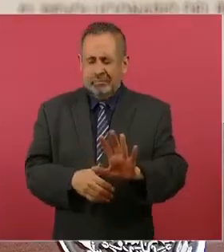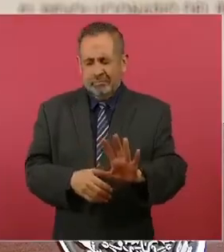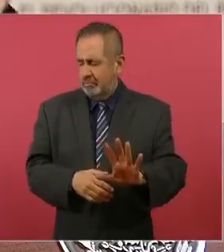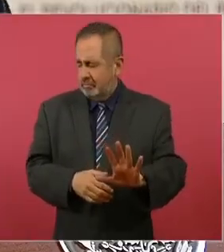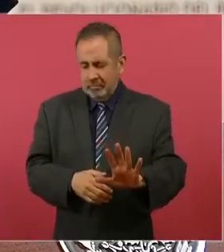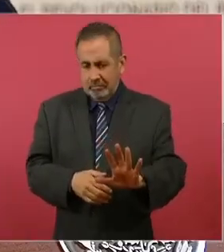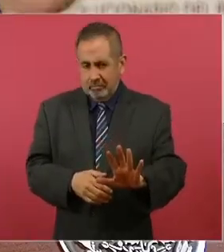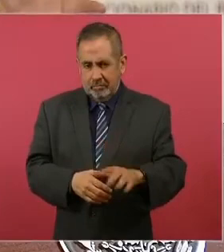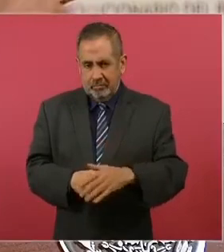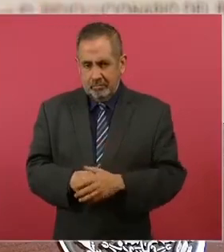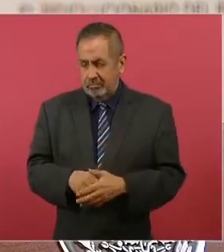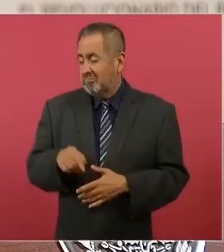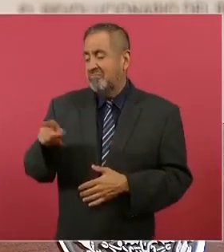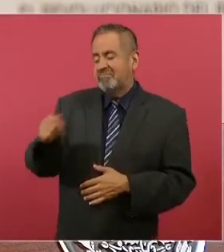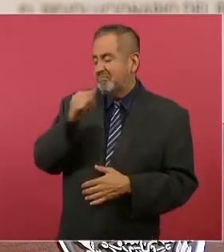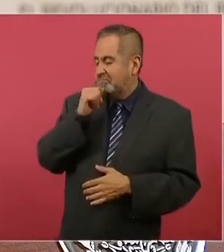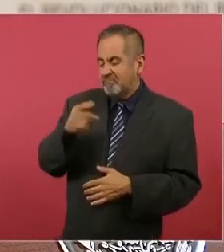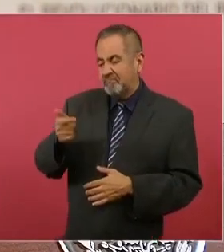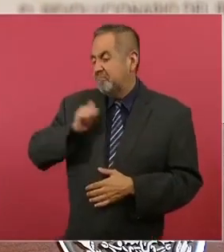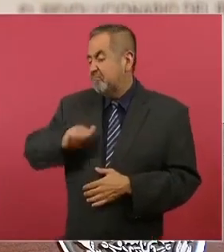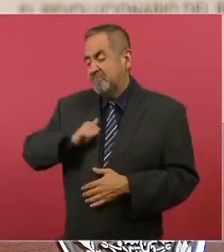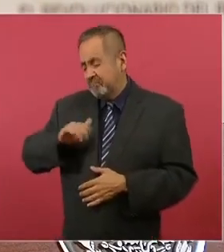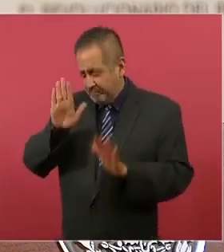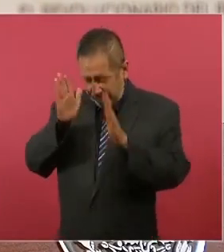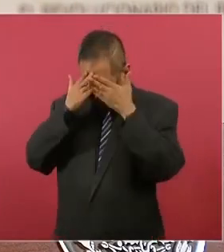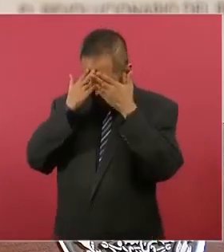No estás civilizado.